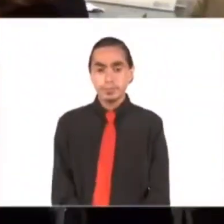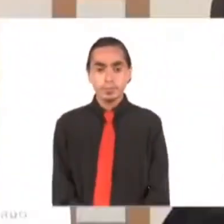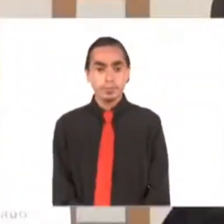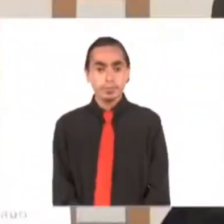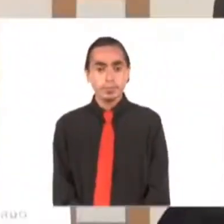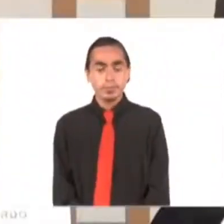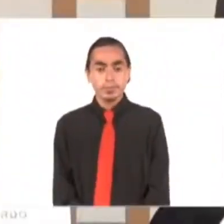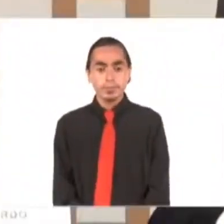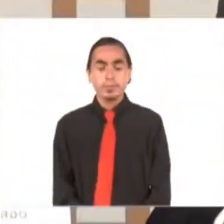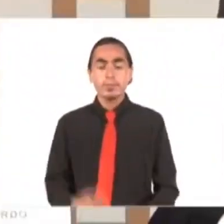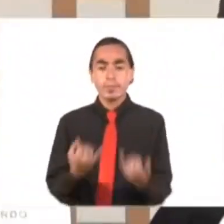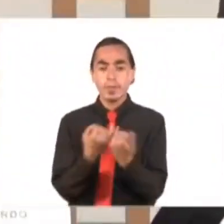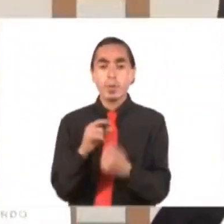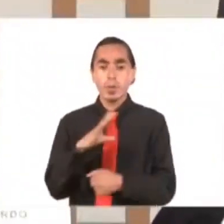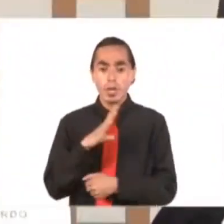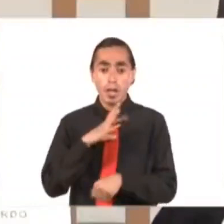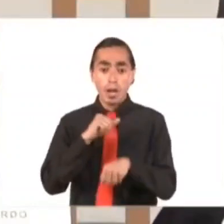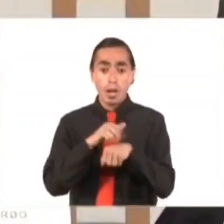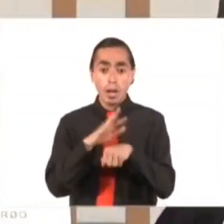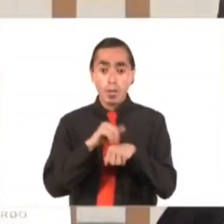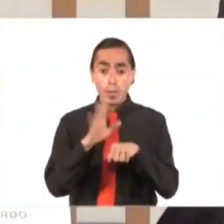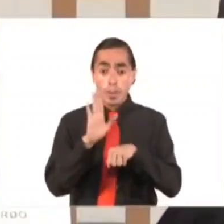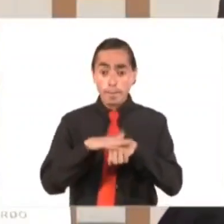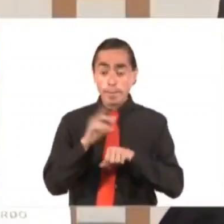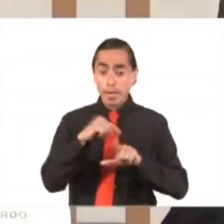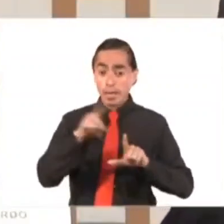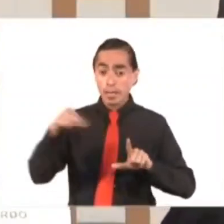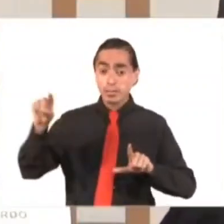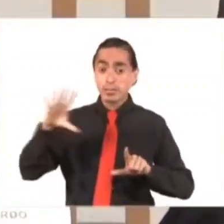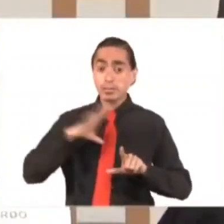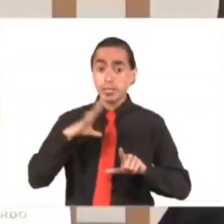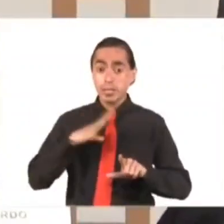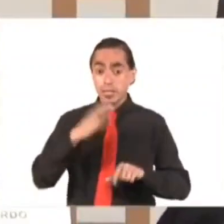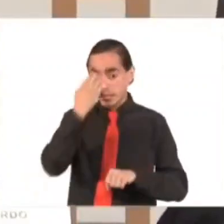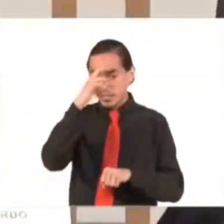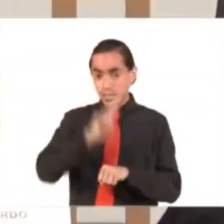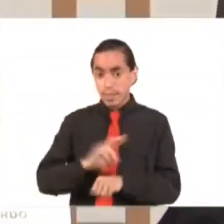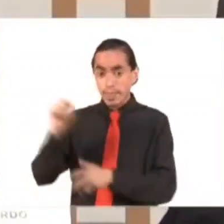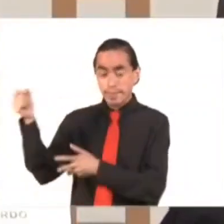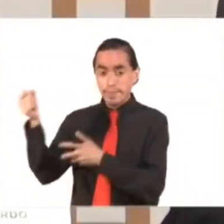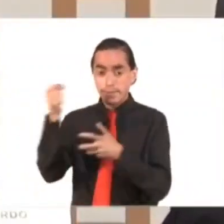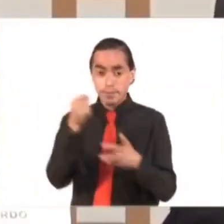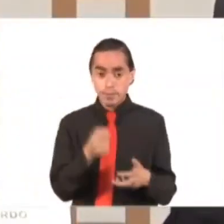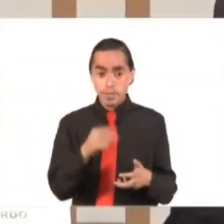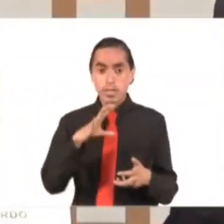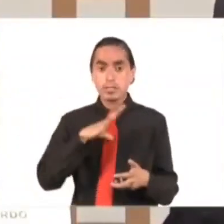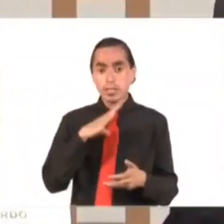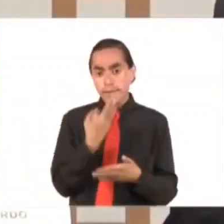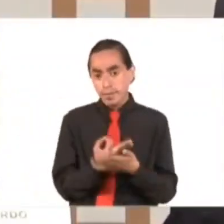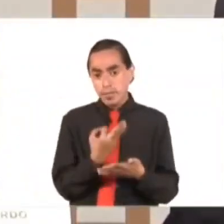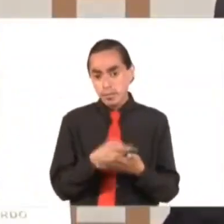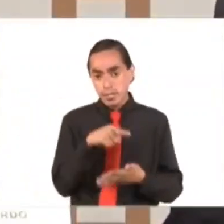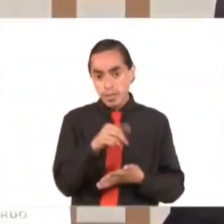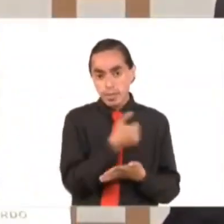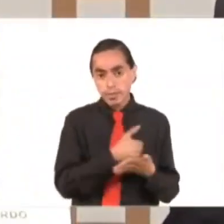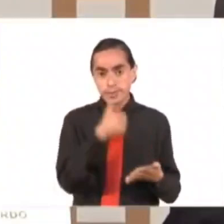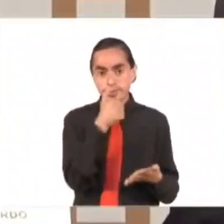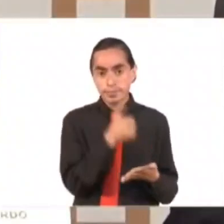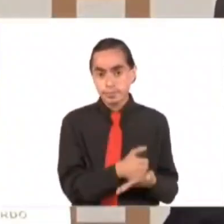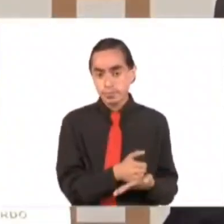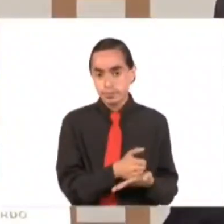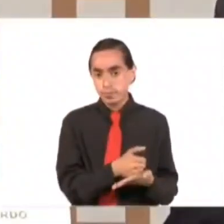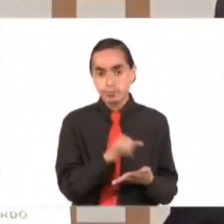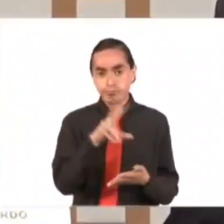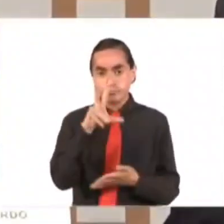Y estamos en récords de inversión extranjera directa, dirán ustedes que es inversión financiera exclusivamente por ser la Ciudad de México, y